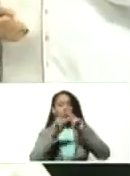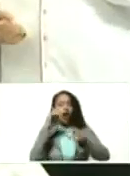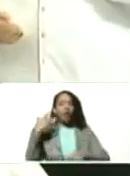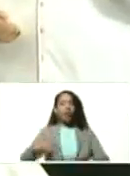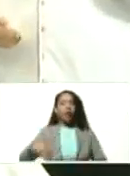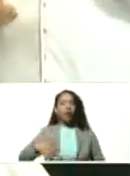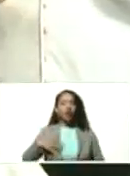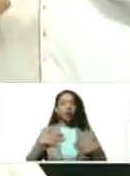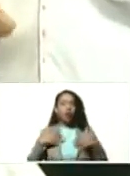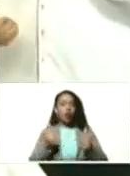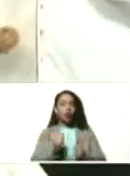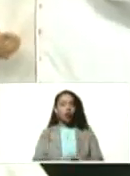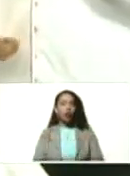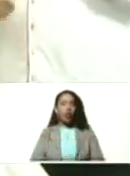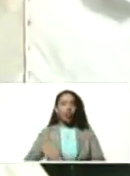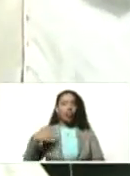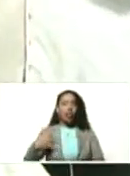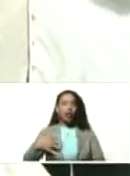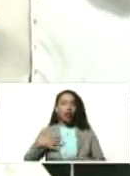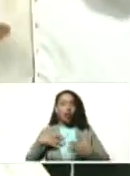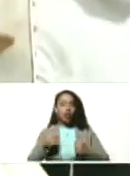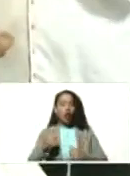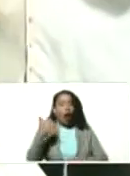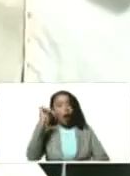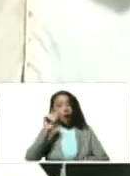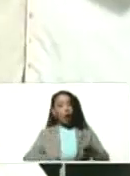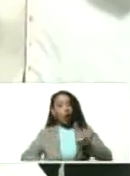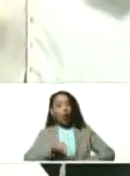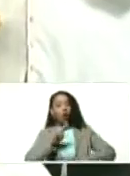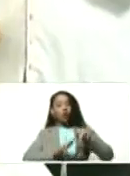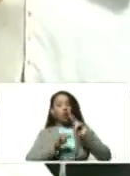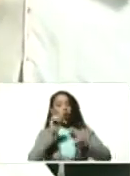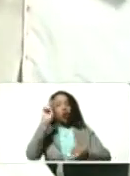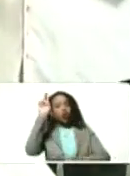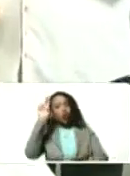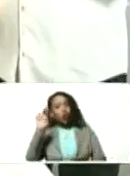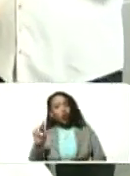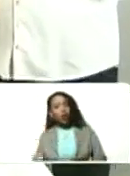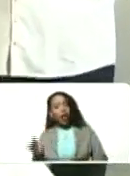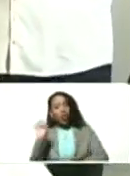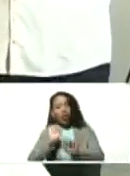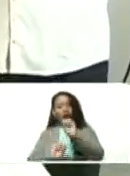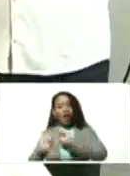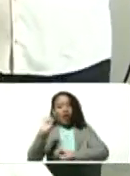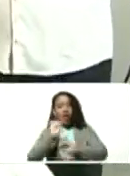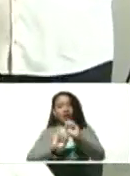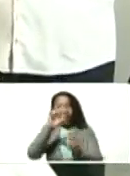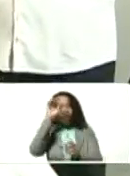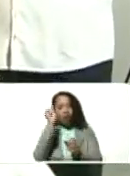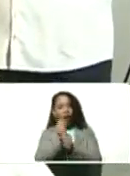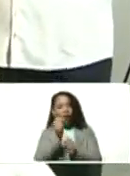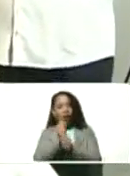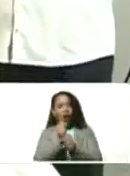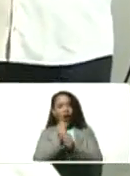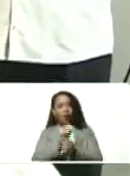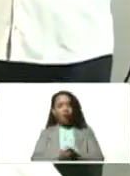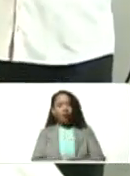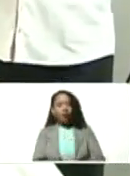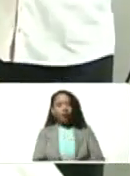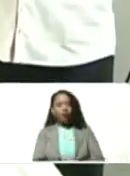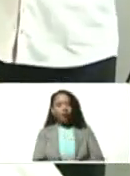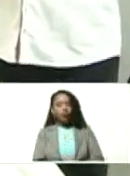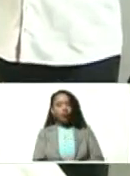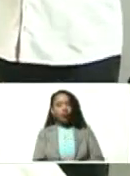a la salud. El derecho a la salud hay que construirlo todos los días, defenderlo, trabajarlo